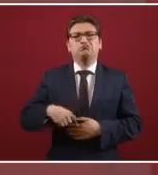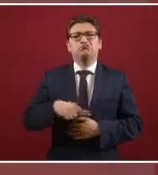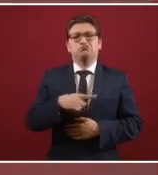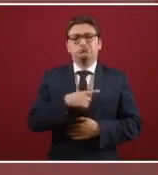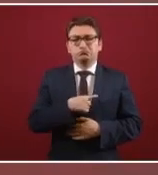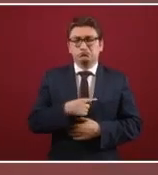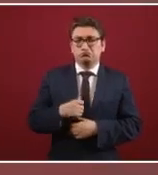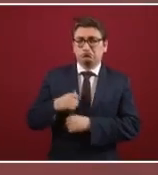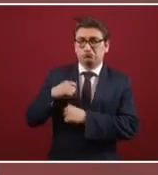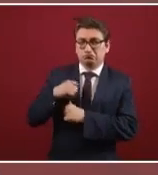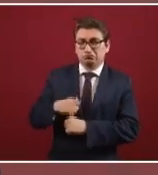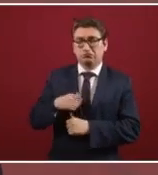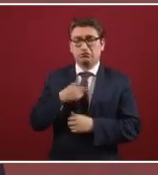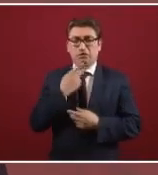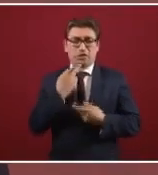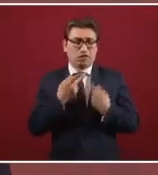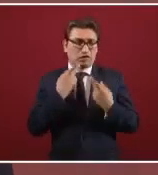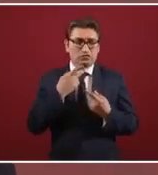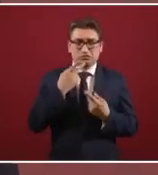que somos consecuentes